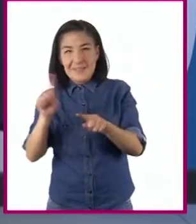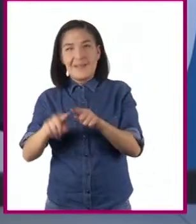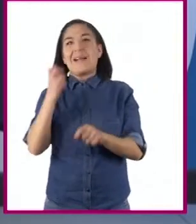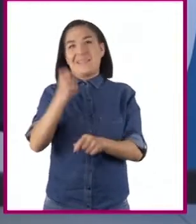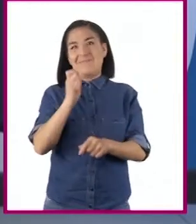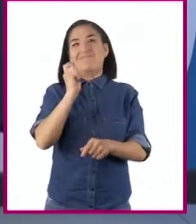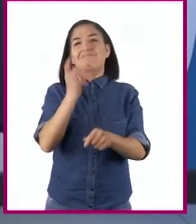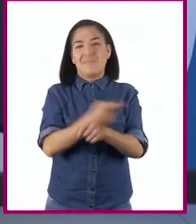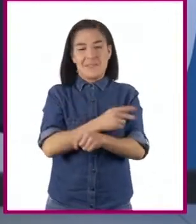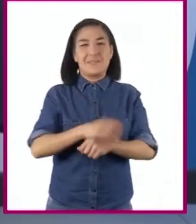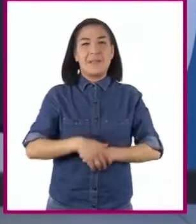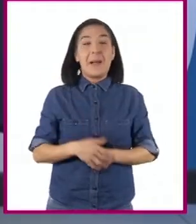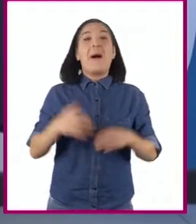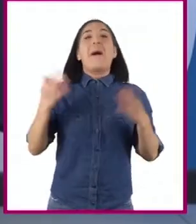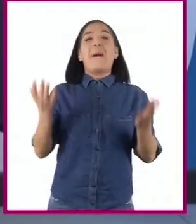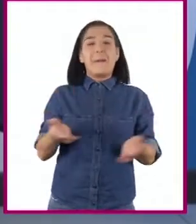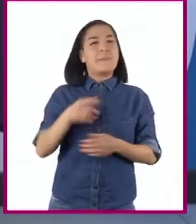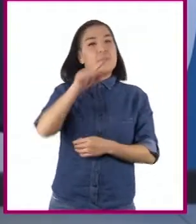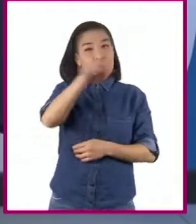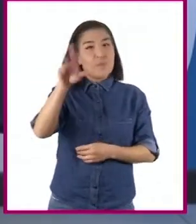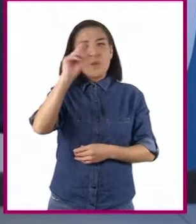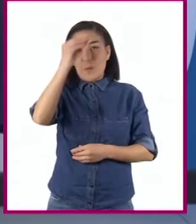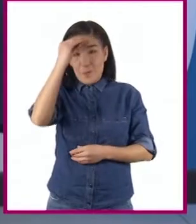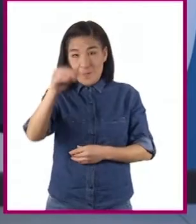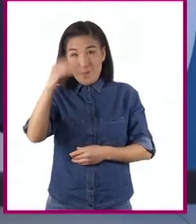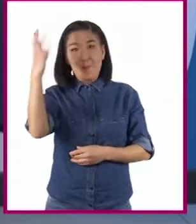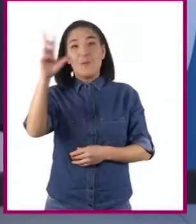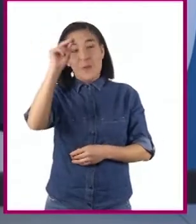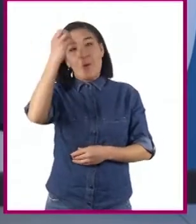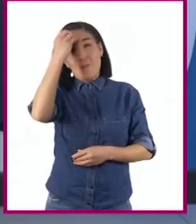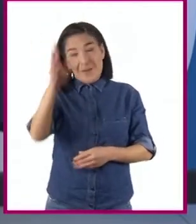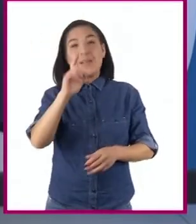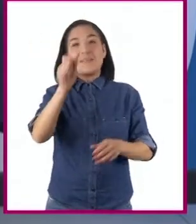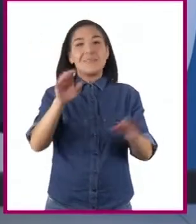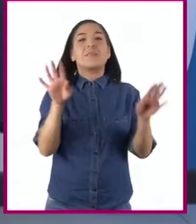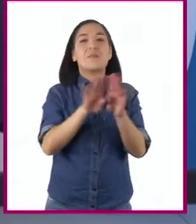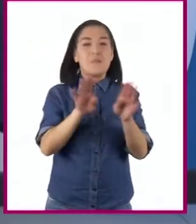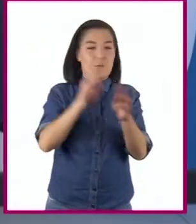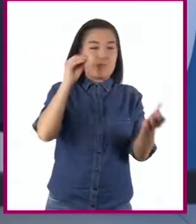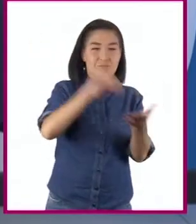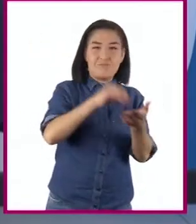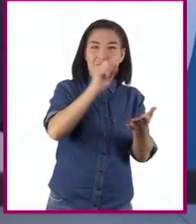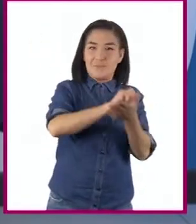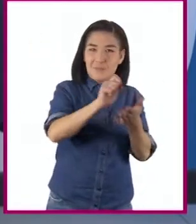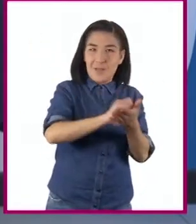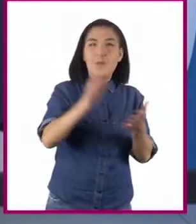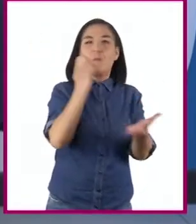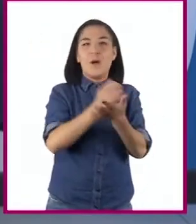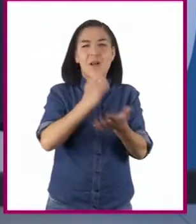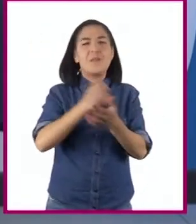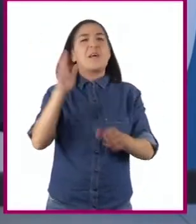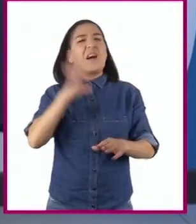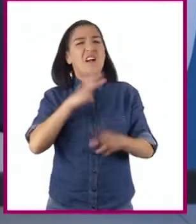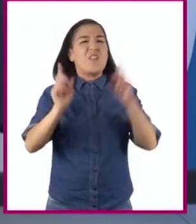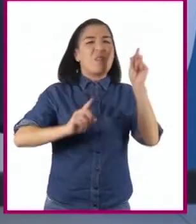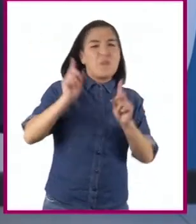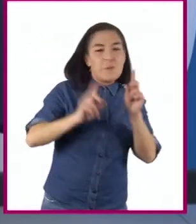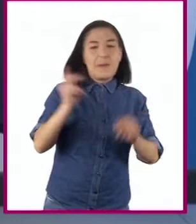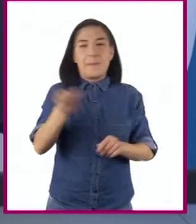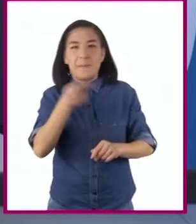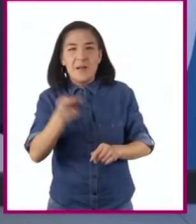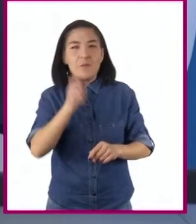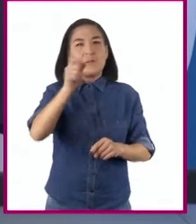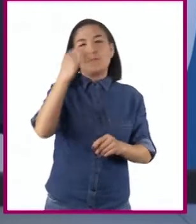ocurre. No olviden anotar en su cuaderno las ideas principales, preguntas y reflexiones que surjan